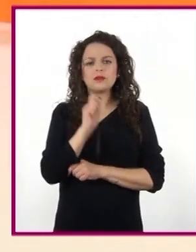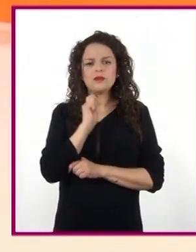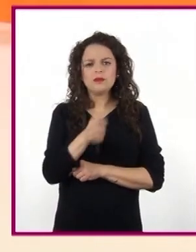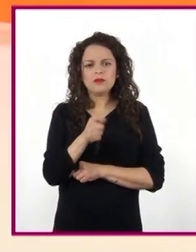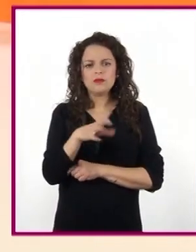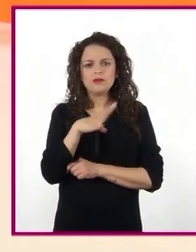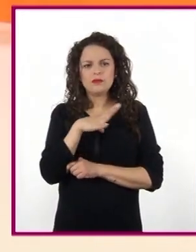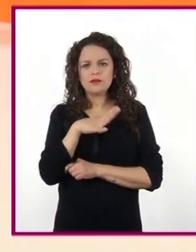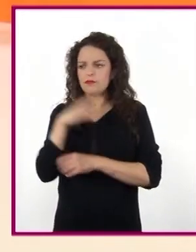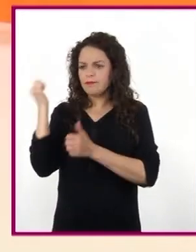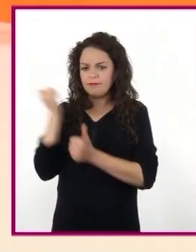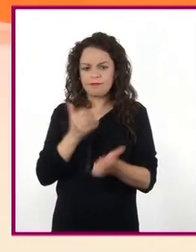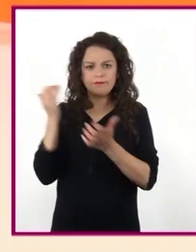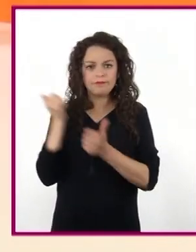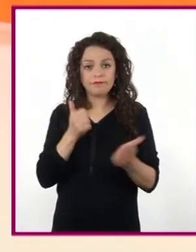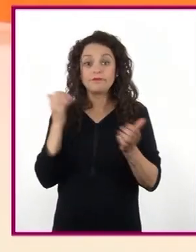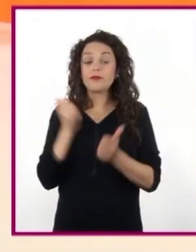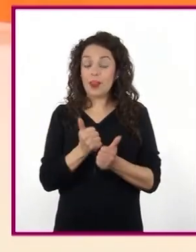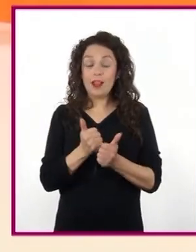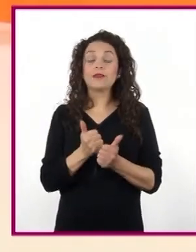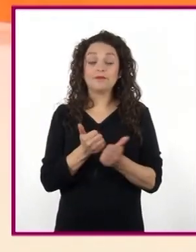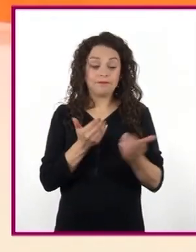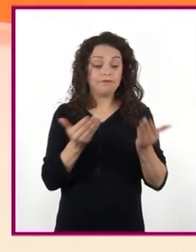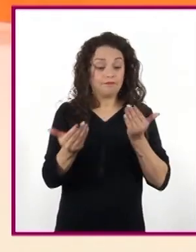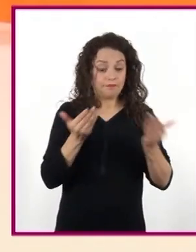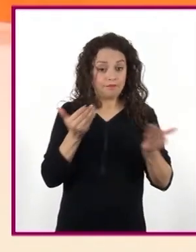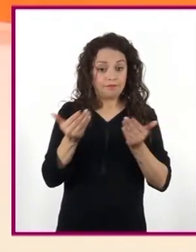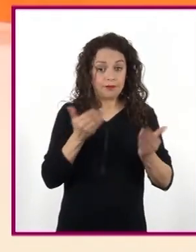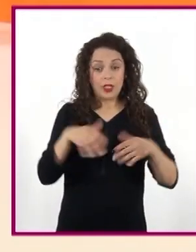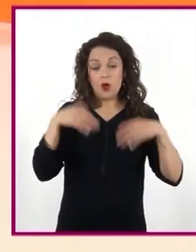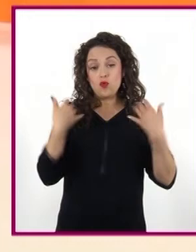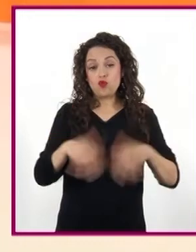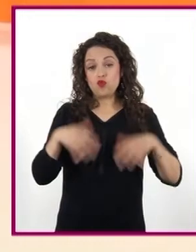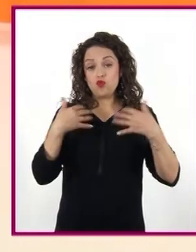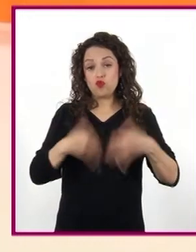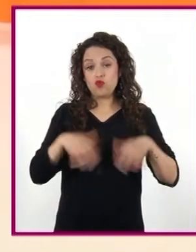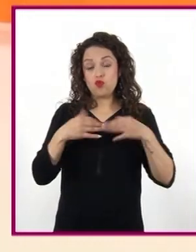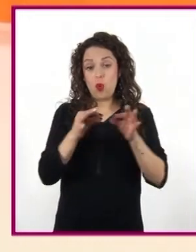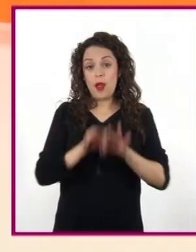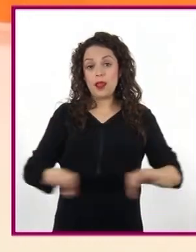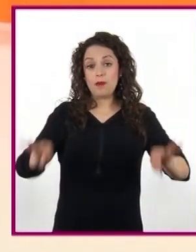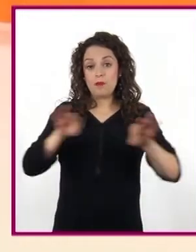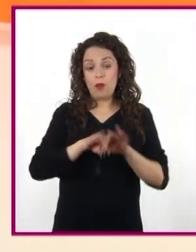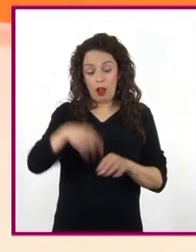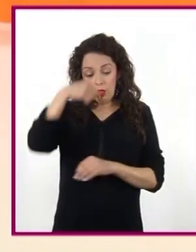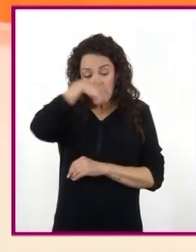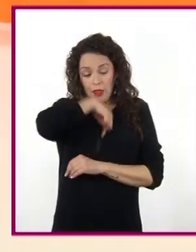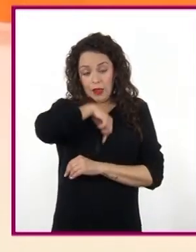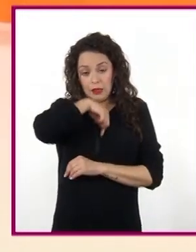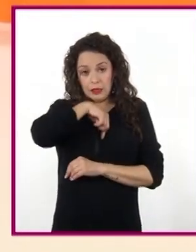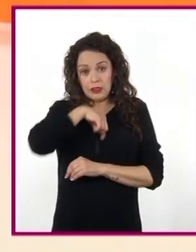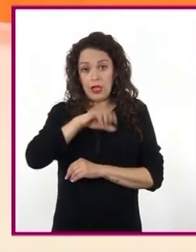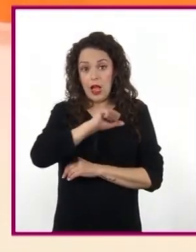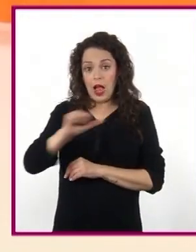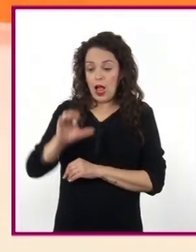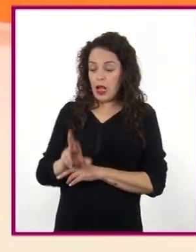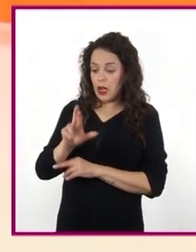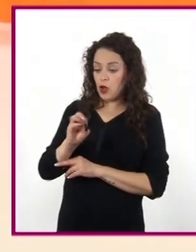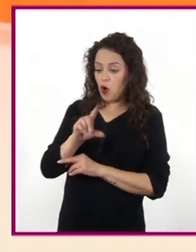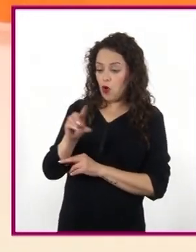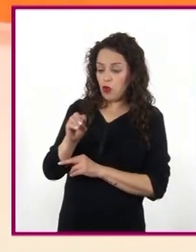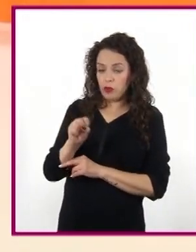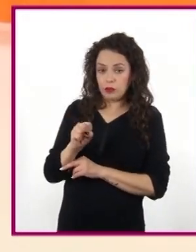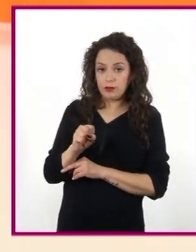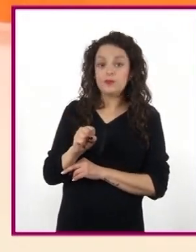una asimilación muy profunda en el espíritu de los criollos. Además, estas ideas introdujeron en